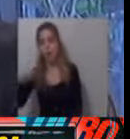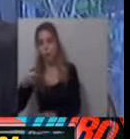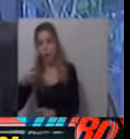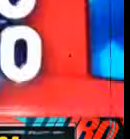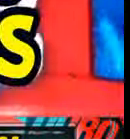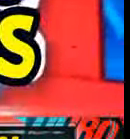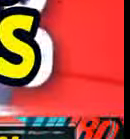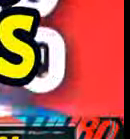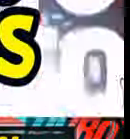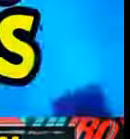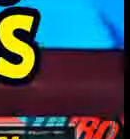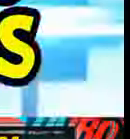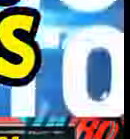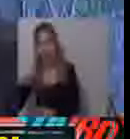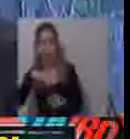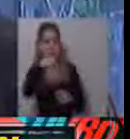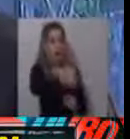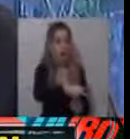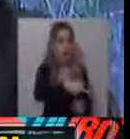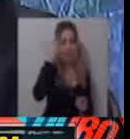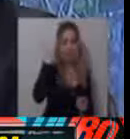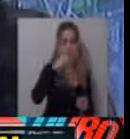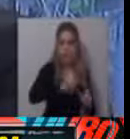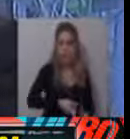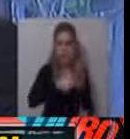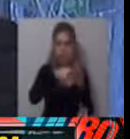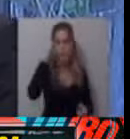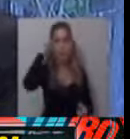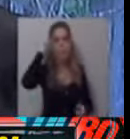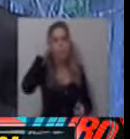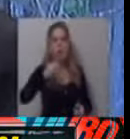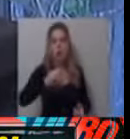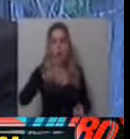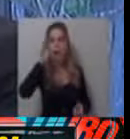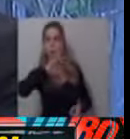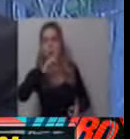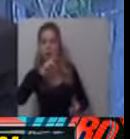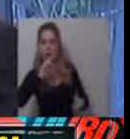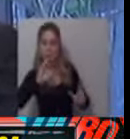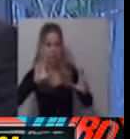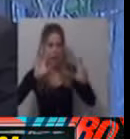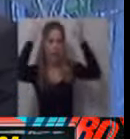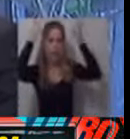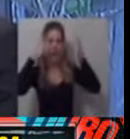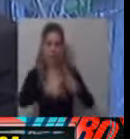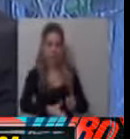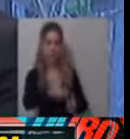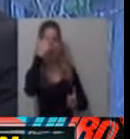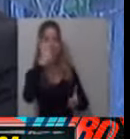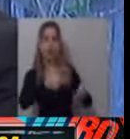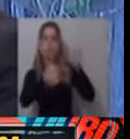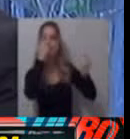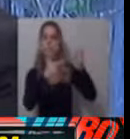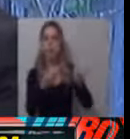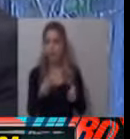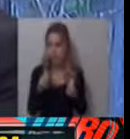mujeres asesinas. Mujeres asesinas, Diego. Claro. Eso es una construcción dos. Desquiciada, machista, anacrónica tuya. Ah,